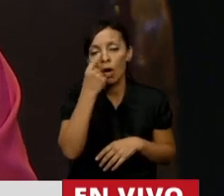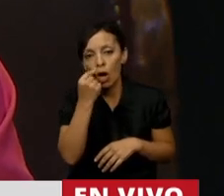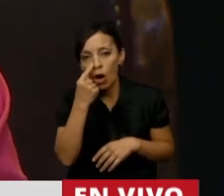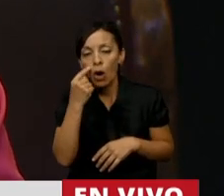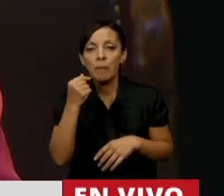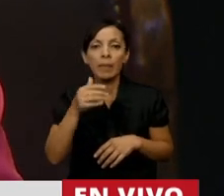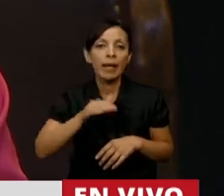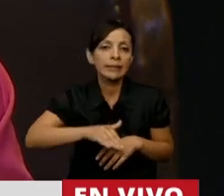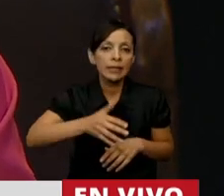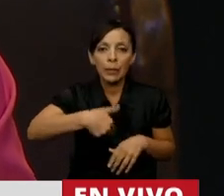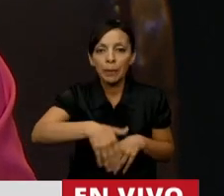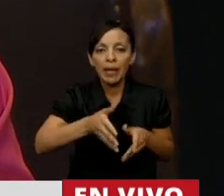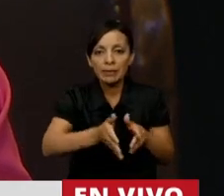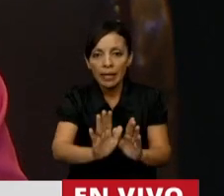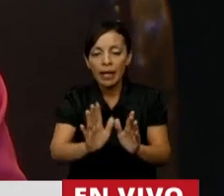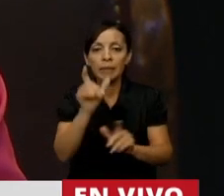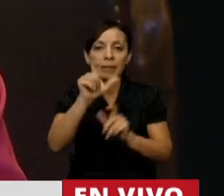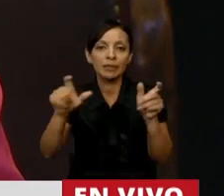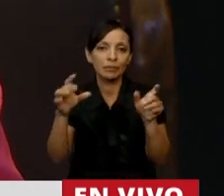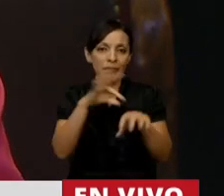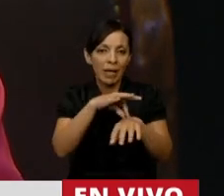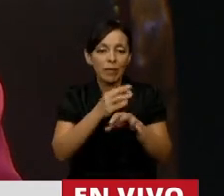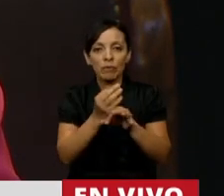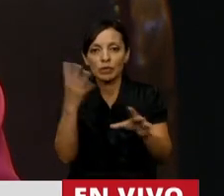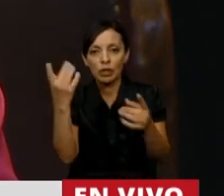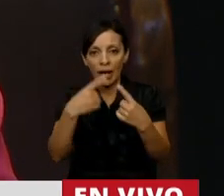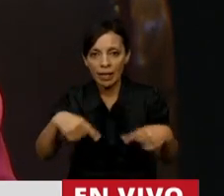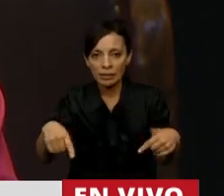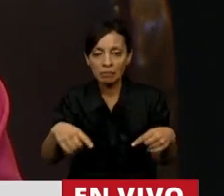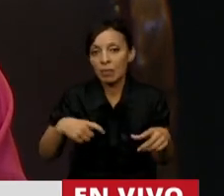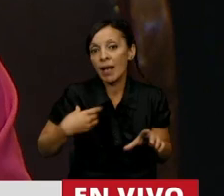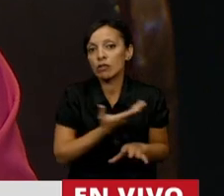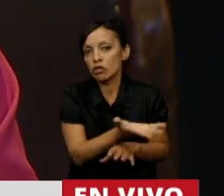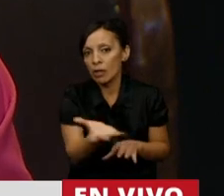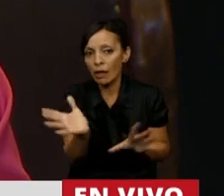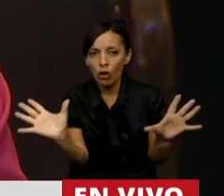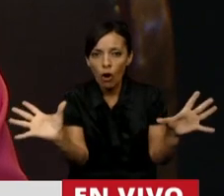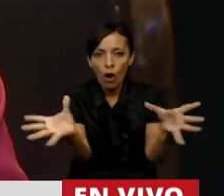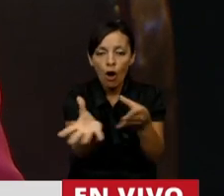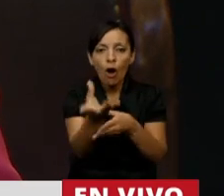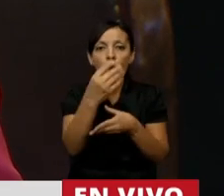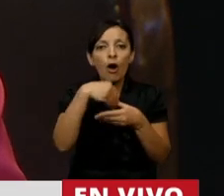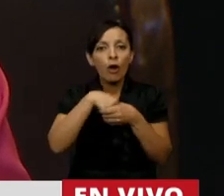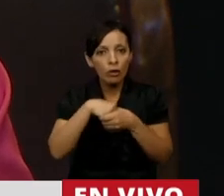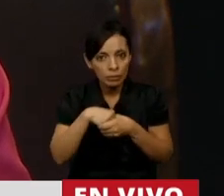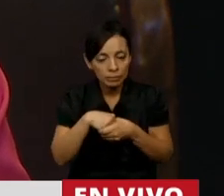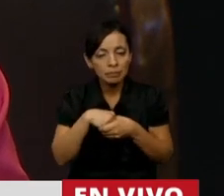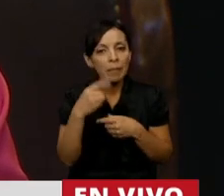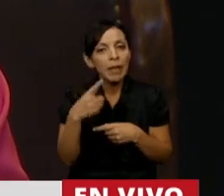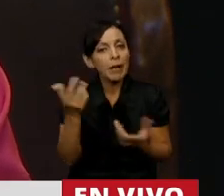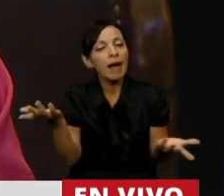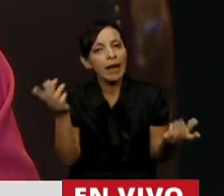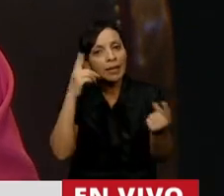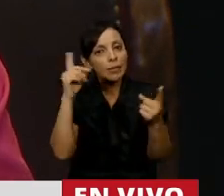nacer, a los profesionales de la salud y también a toda la sociedad en su conjunto. Sin embargo, qué casualidad, en